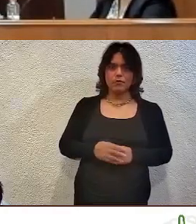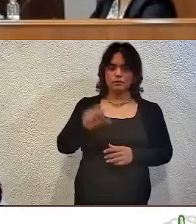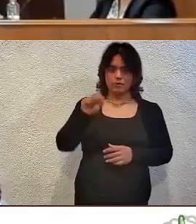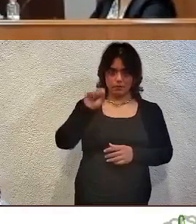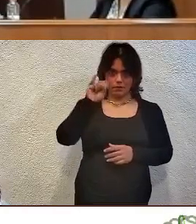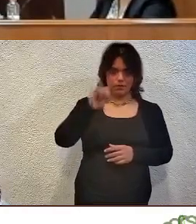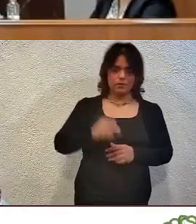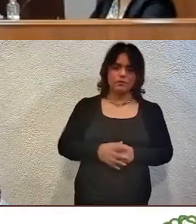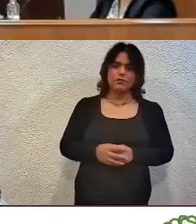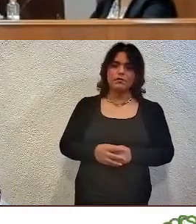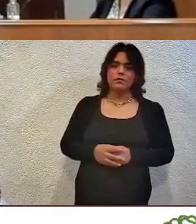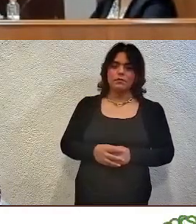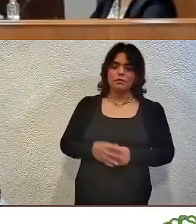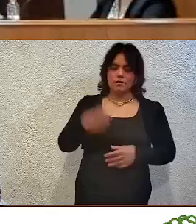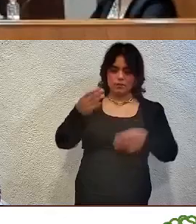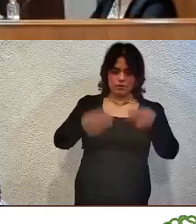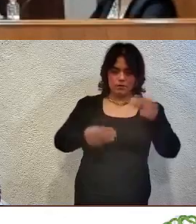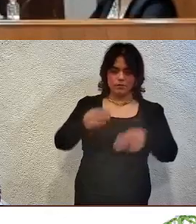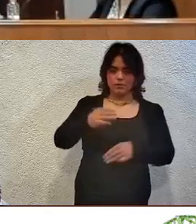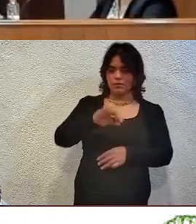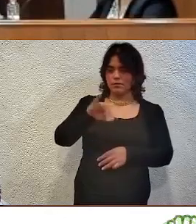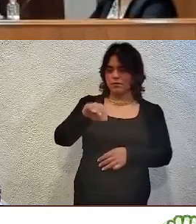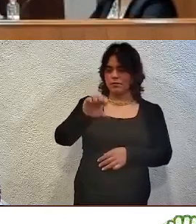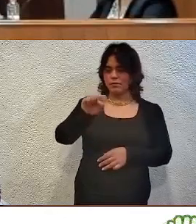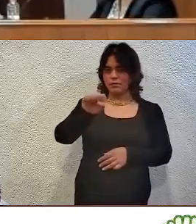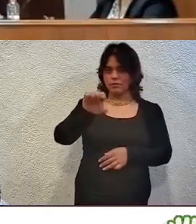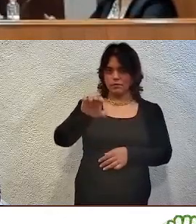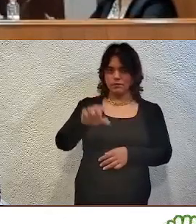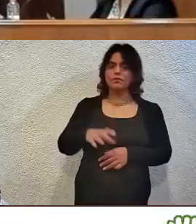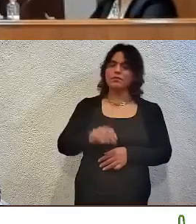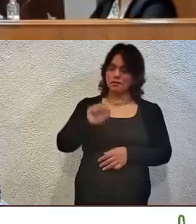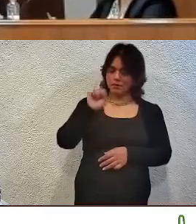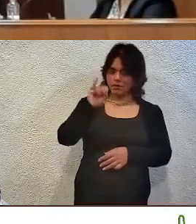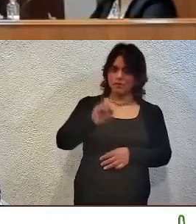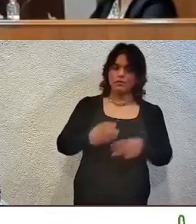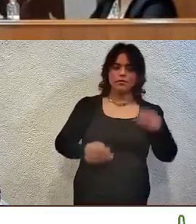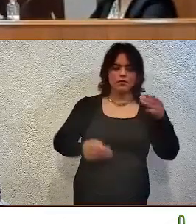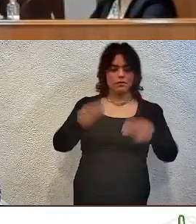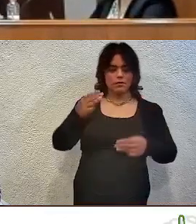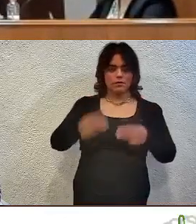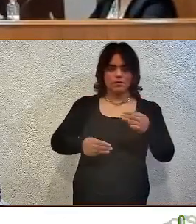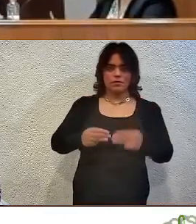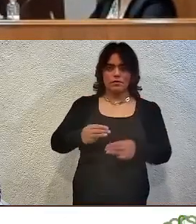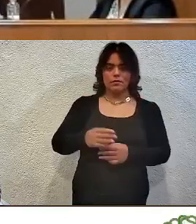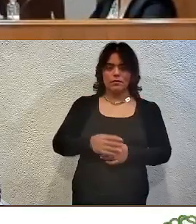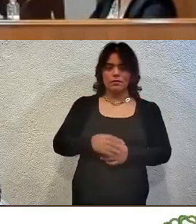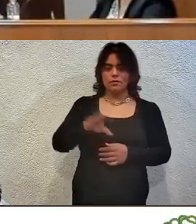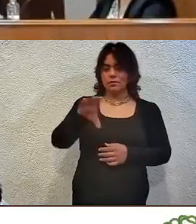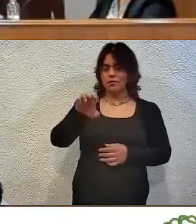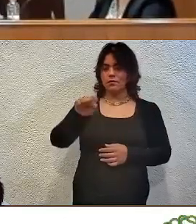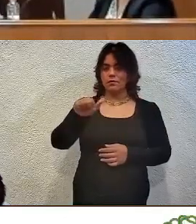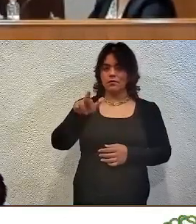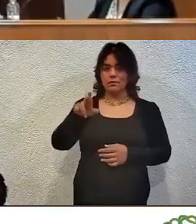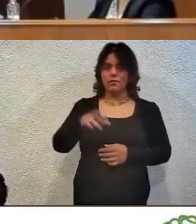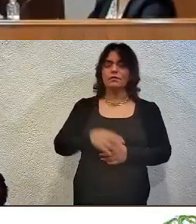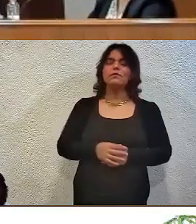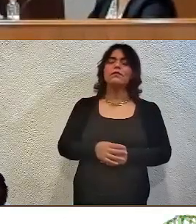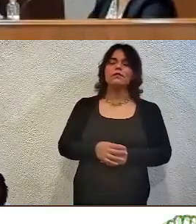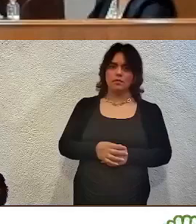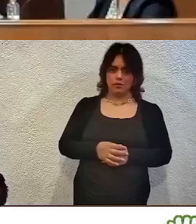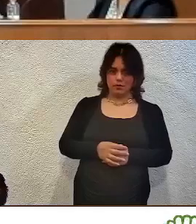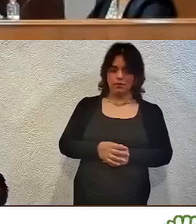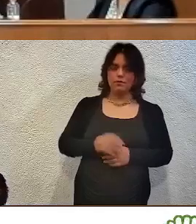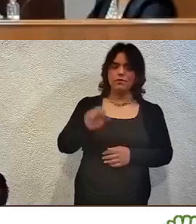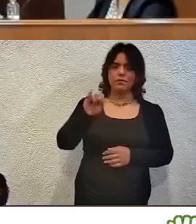proyecto. magistrado José Inés Betancur Salgado, Con el proyecto. magistrado ponente César Salgado Alpizar, Es proyecto